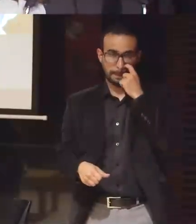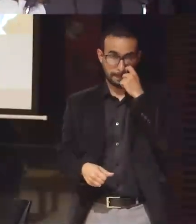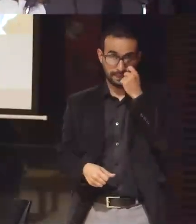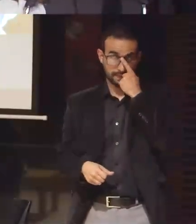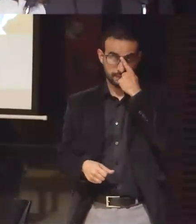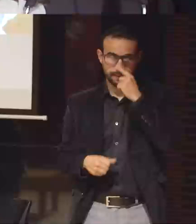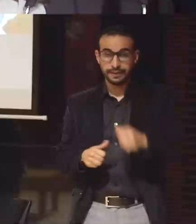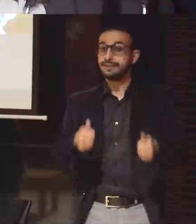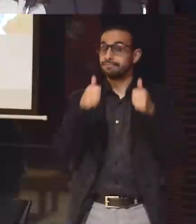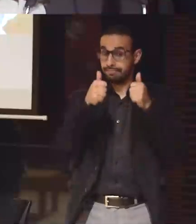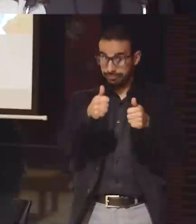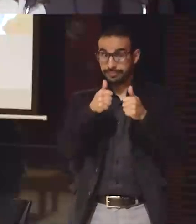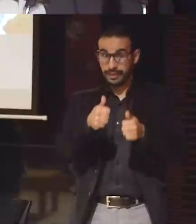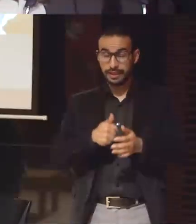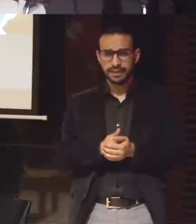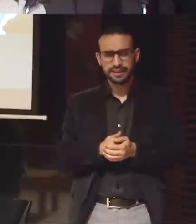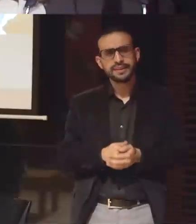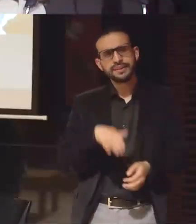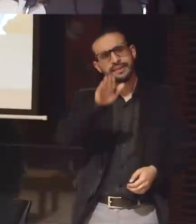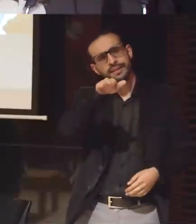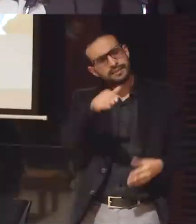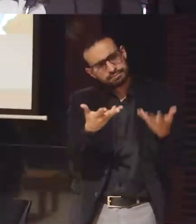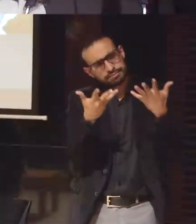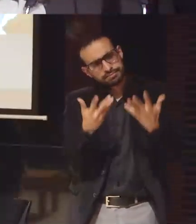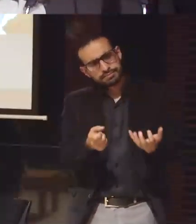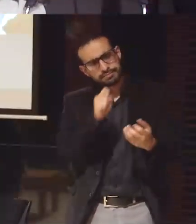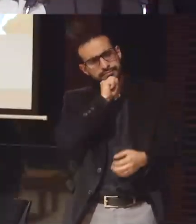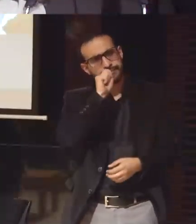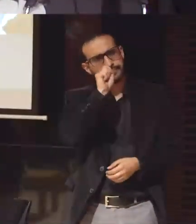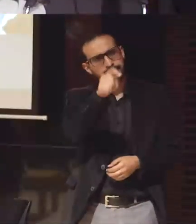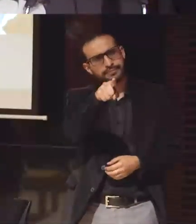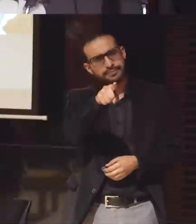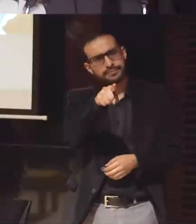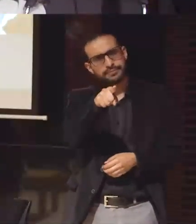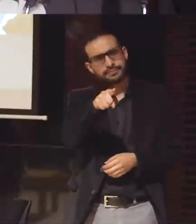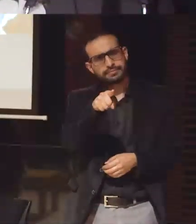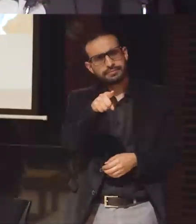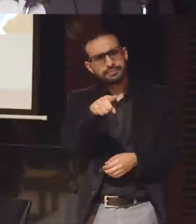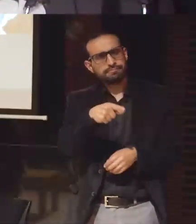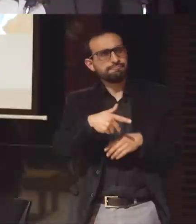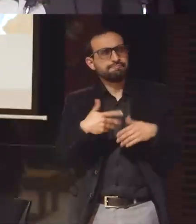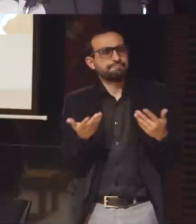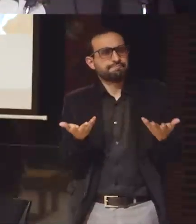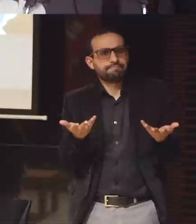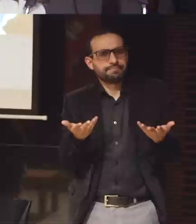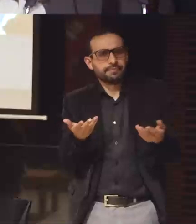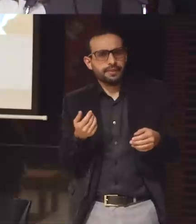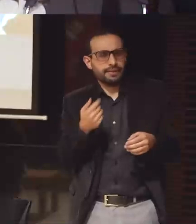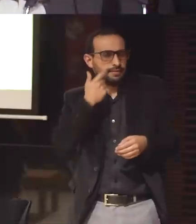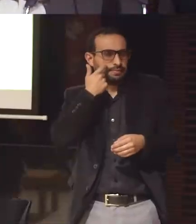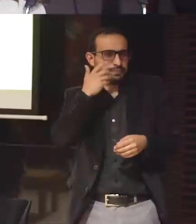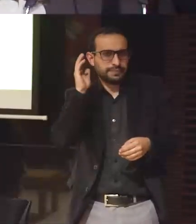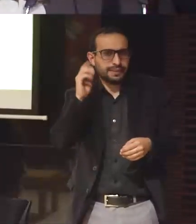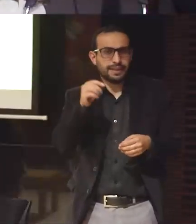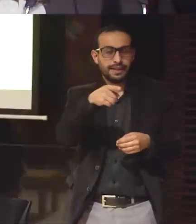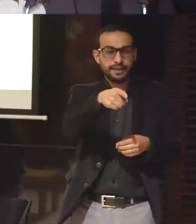Muy bien, y les quería preguntar, digamos, en esa misma dinámica, ¿cuál es el papel, digamos, que juega la